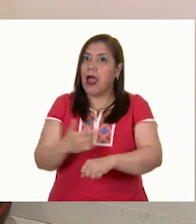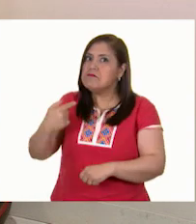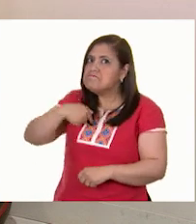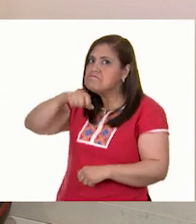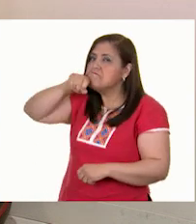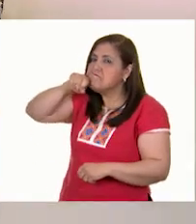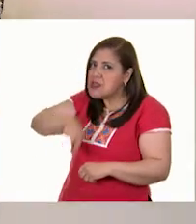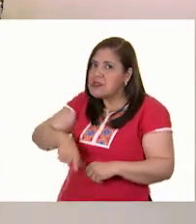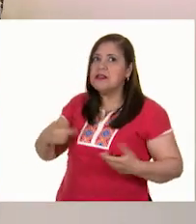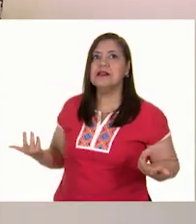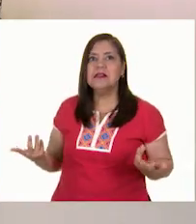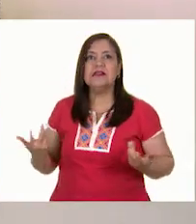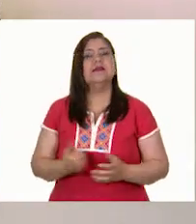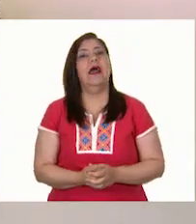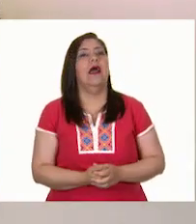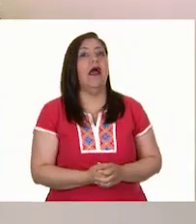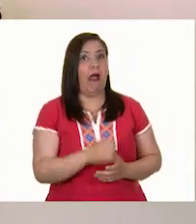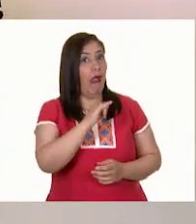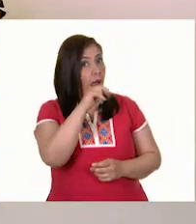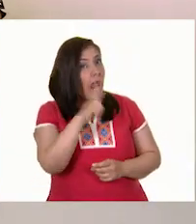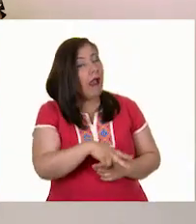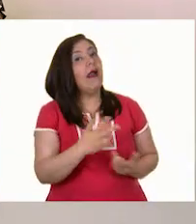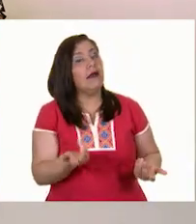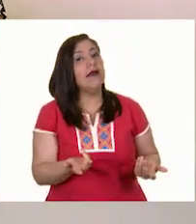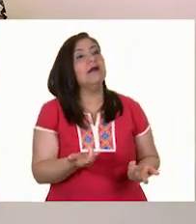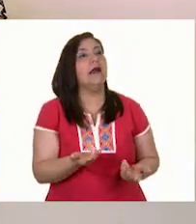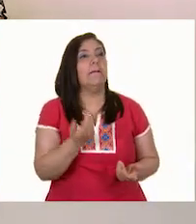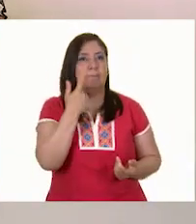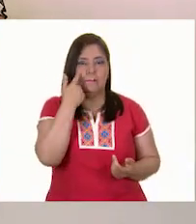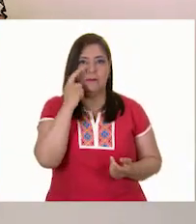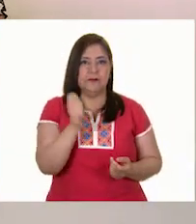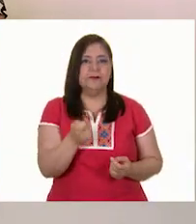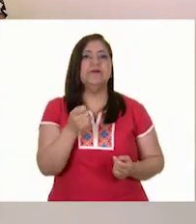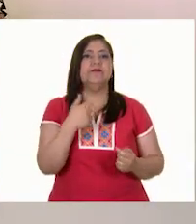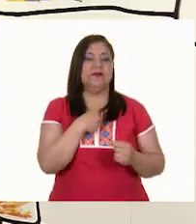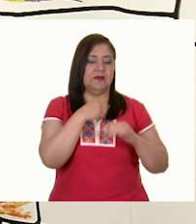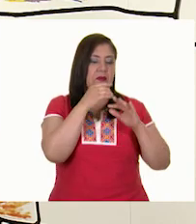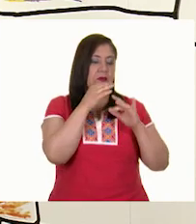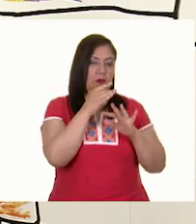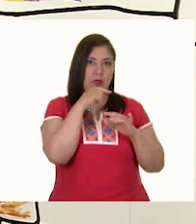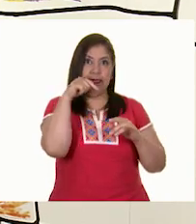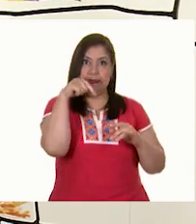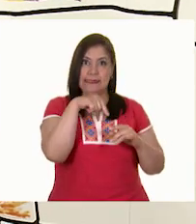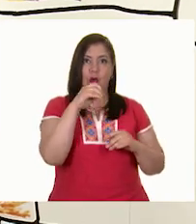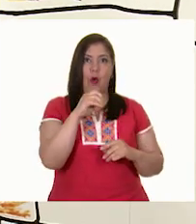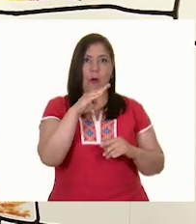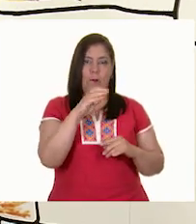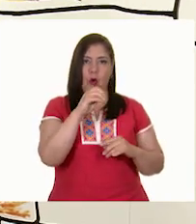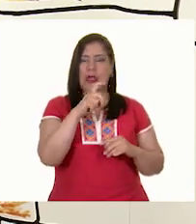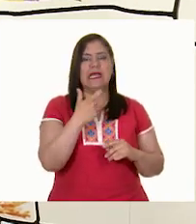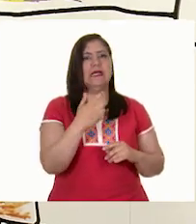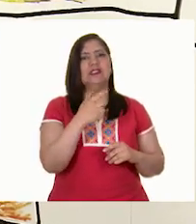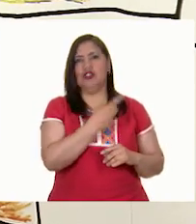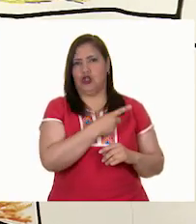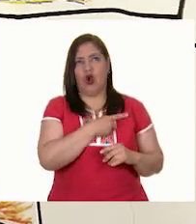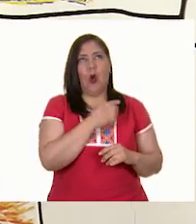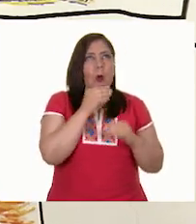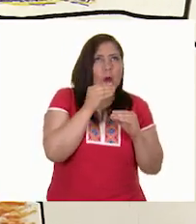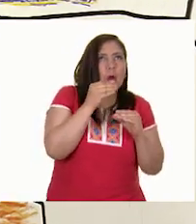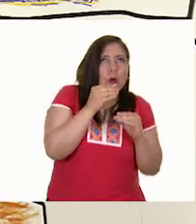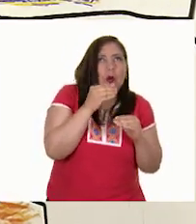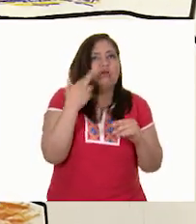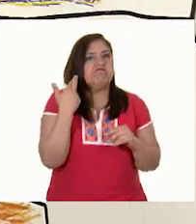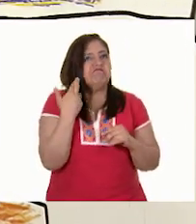también! ¡Ay, sí es cierto! Bueno, mi instrumento por sí solo no suena.